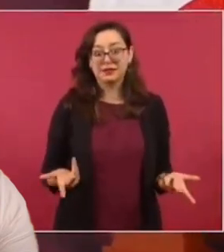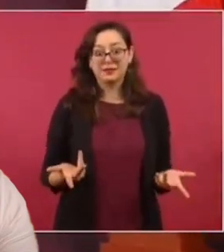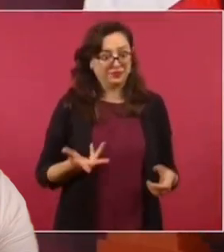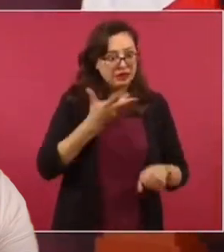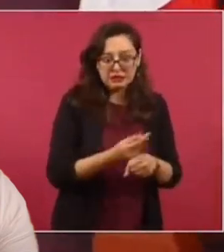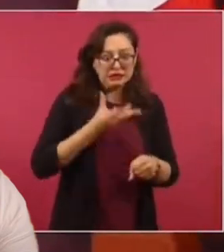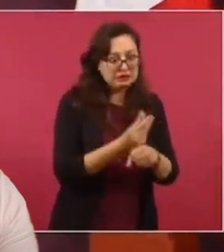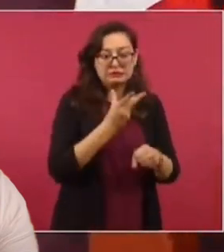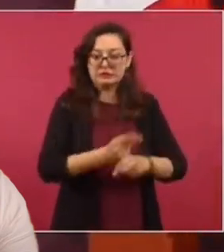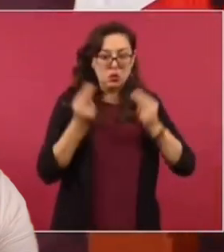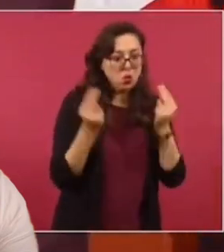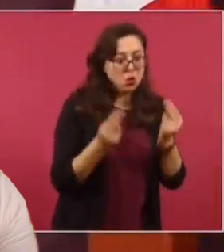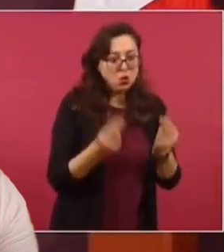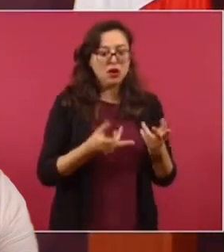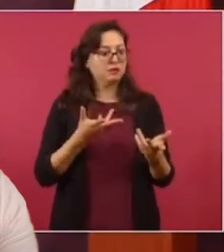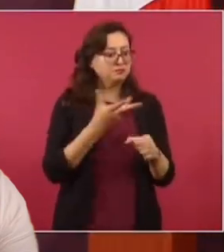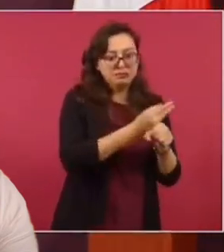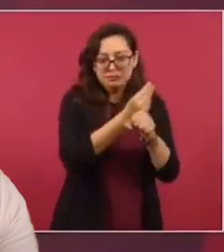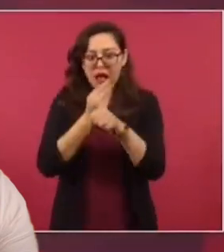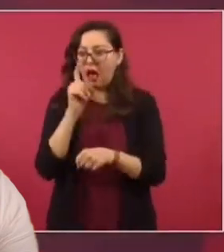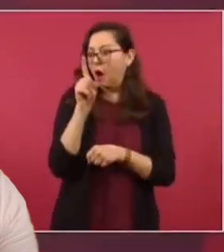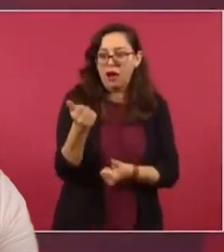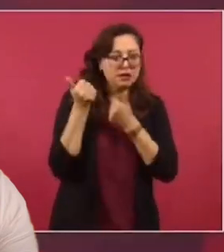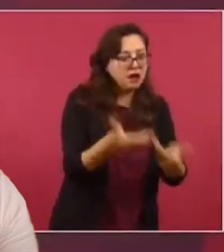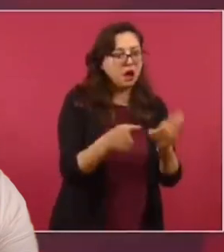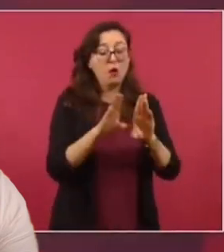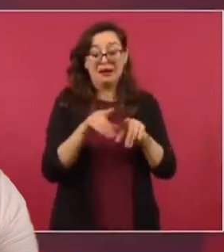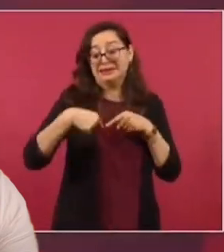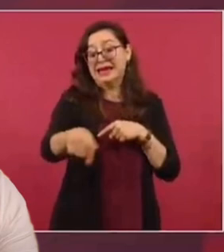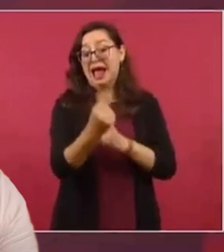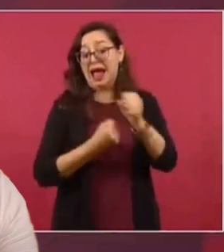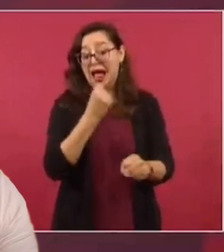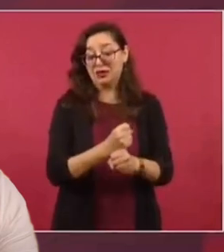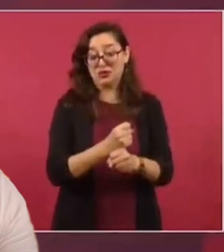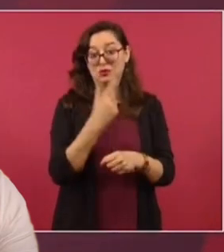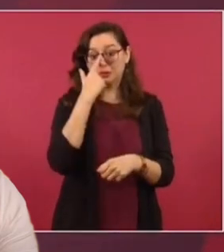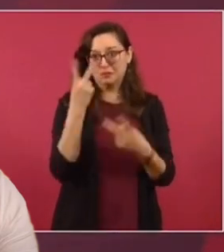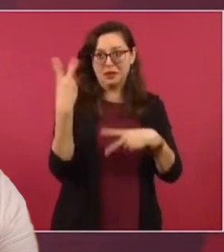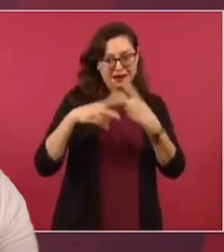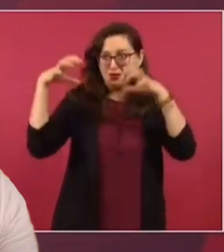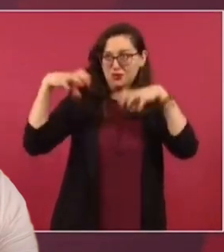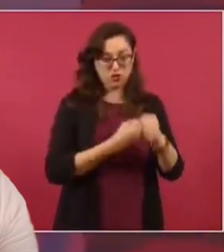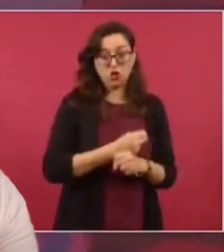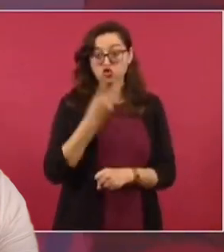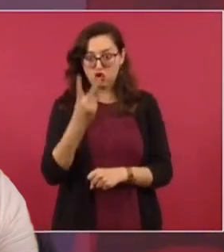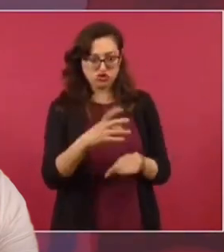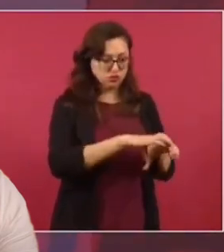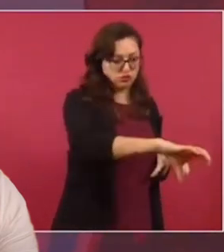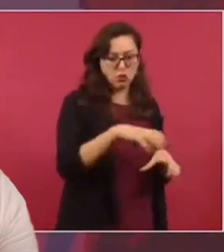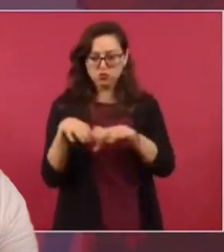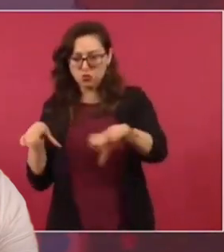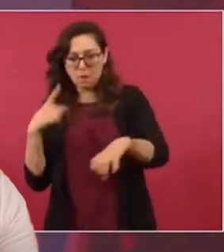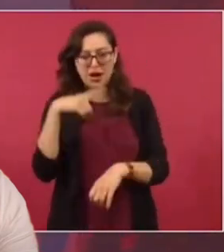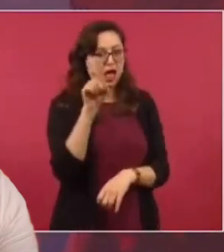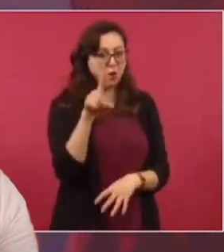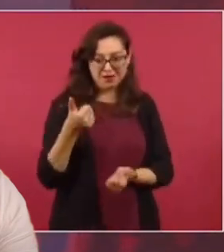urgente, deseando de que no sea tan severa la sequía de este año, pero